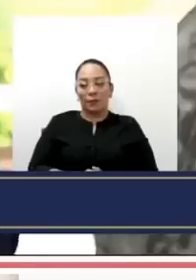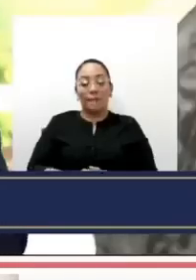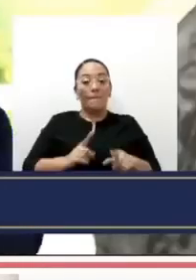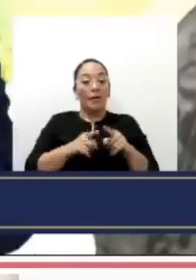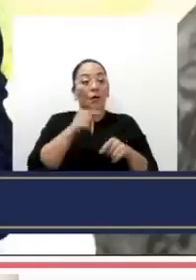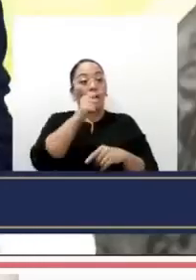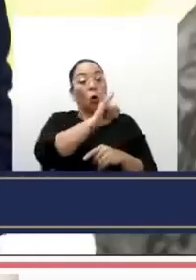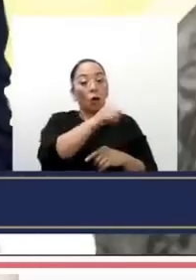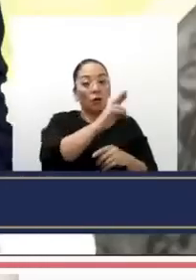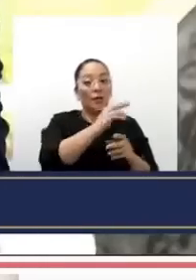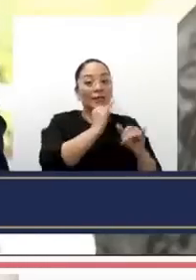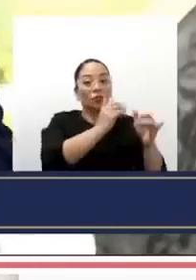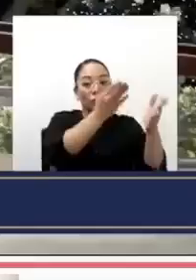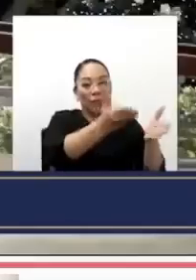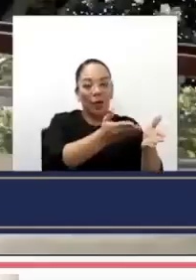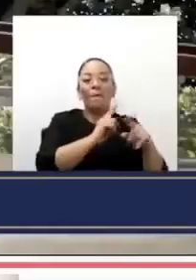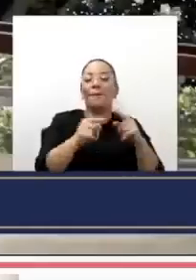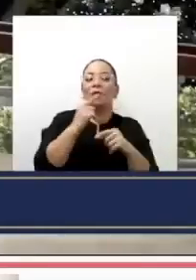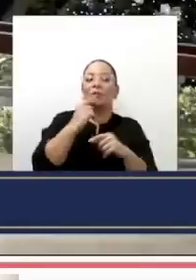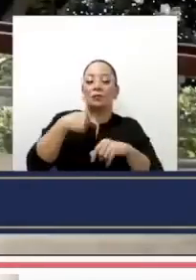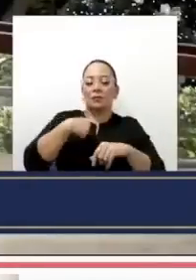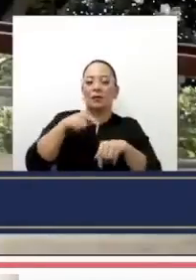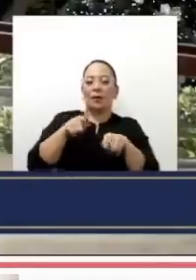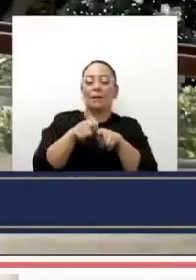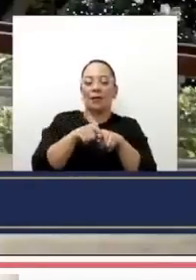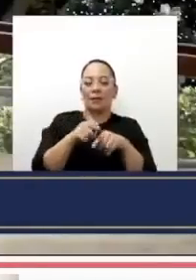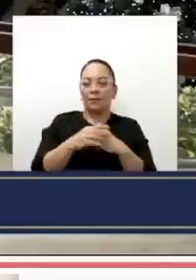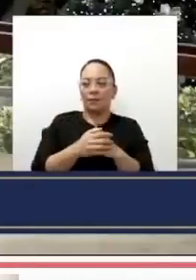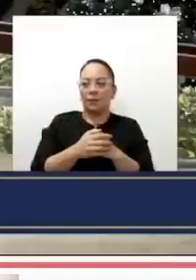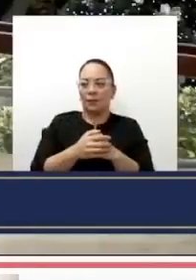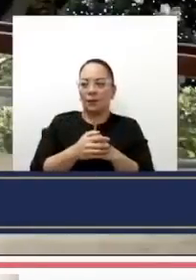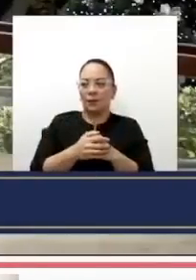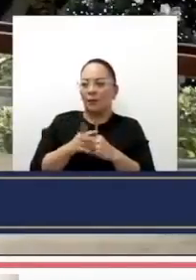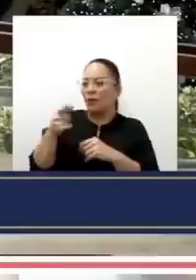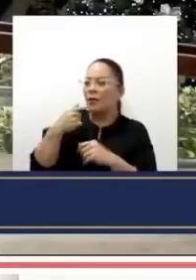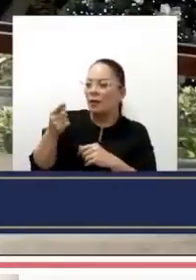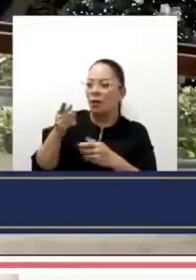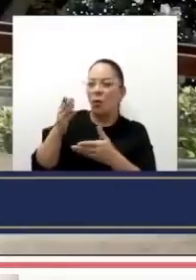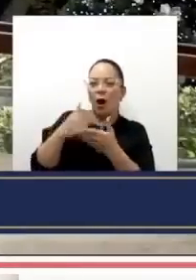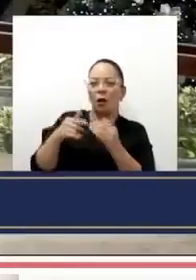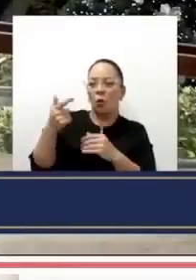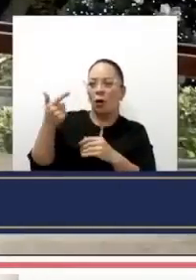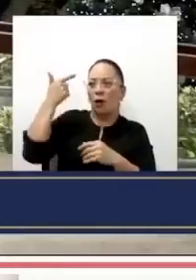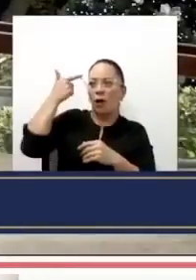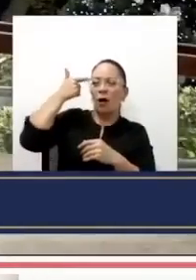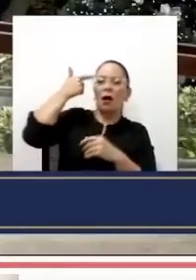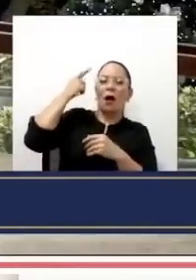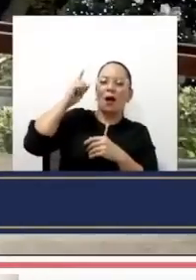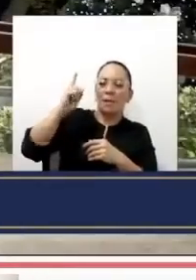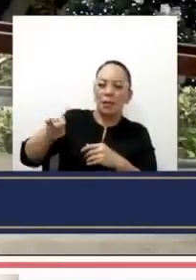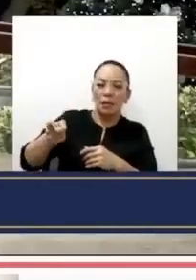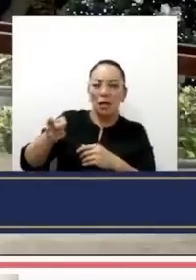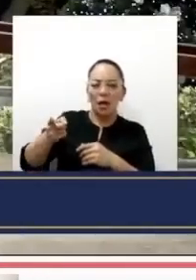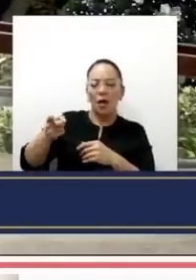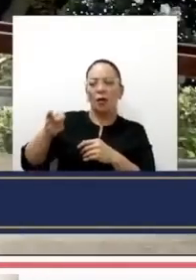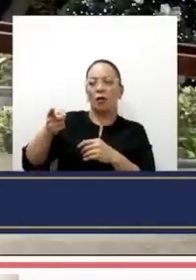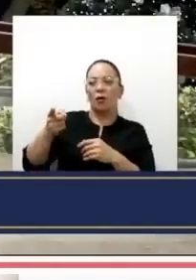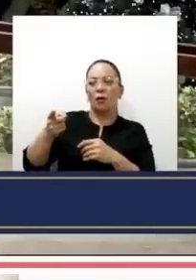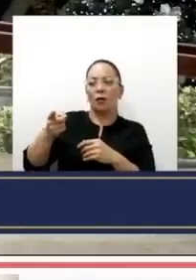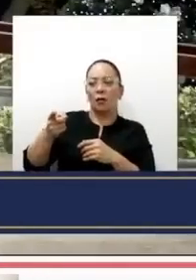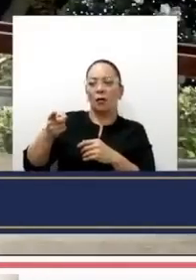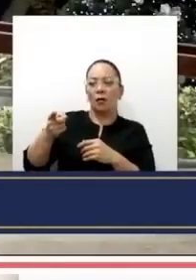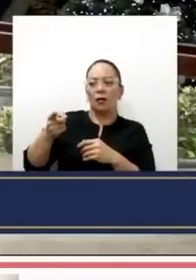contra usted. ¿Y don Abel que dijo que le habían puesto un revólver en la cabeza? O que lo habían amenazado con los cobra gota